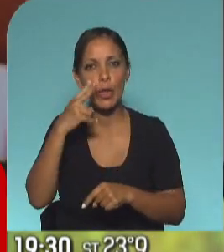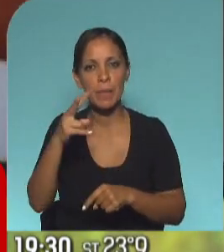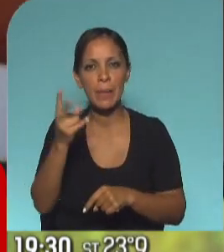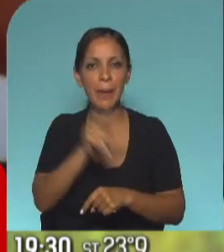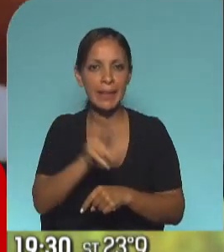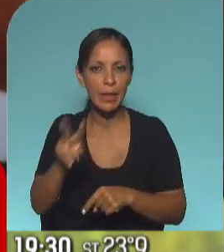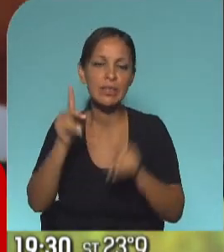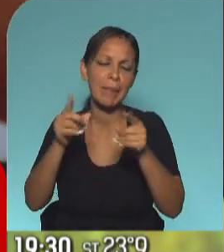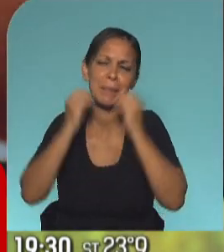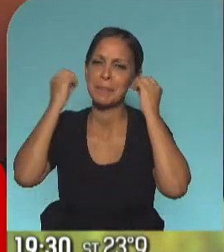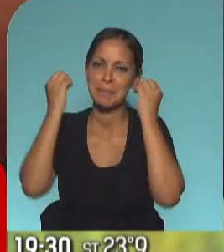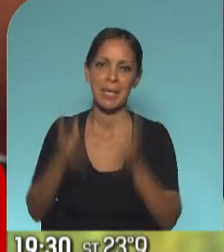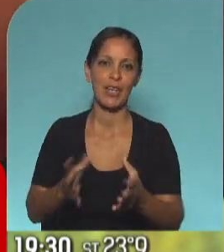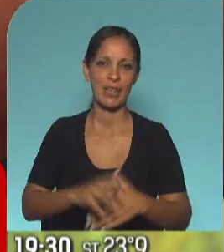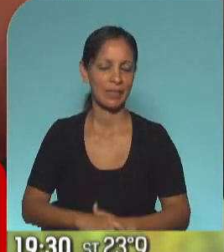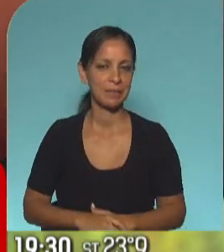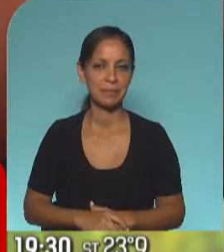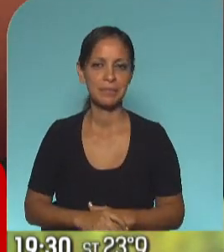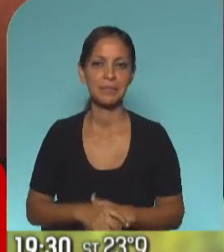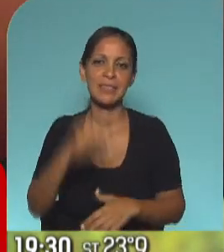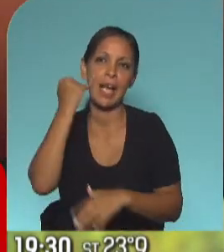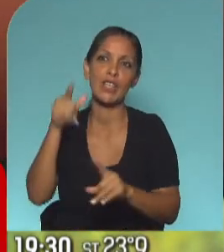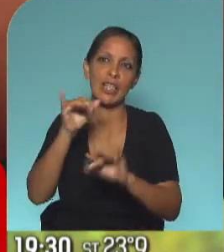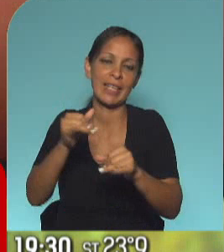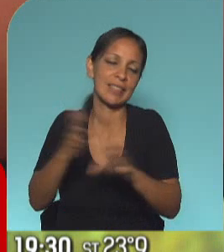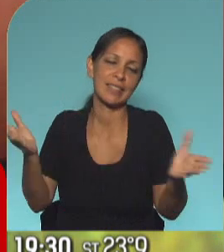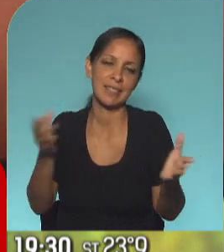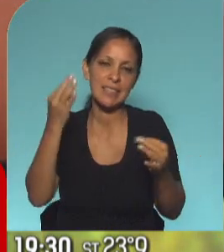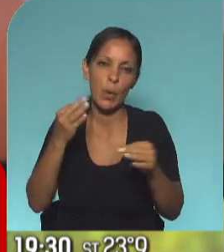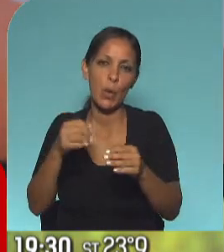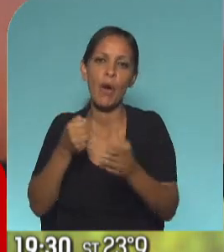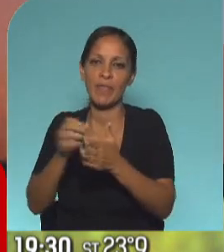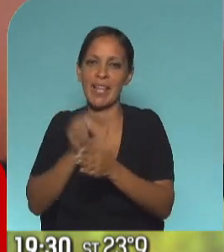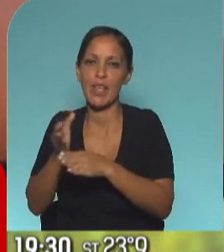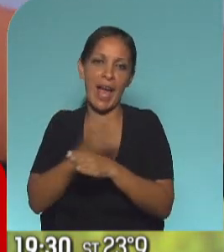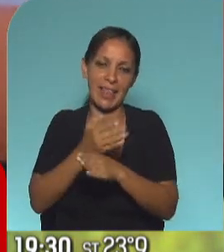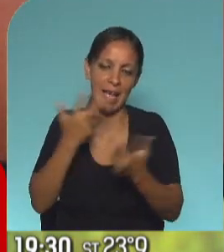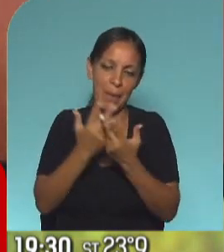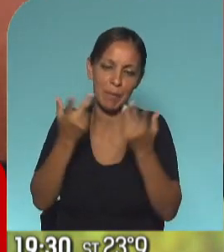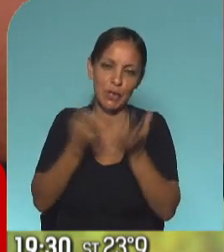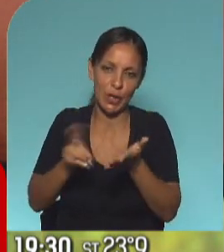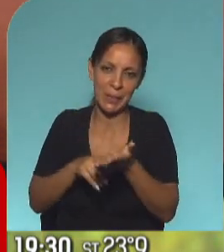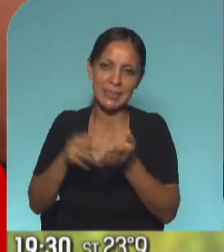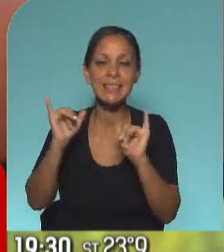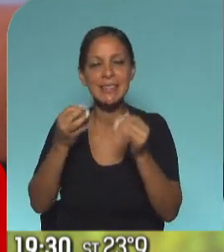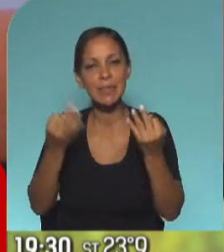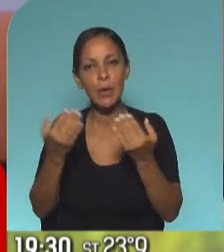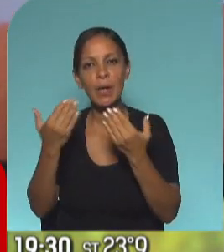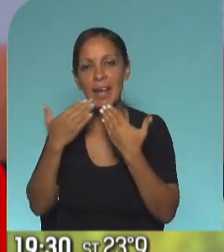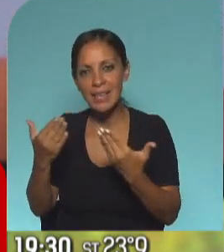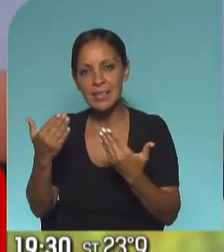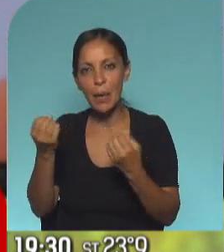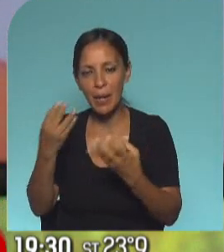muchísimo, muchísimo mejor, ¿no? Ya hablamos antes de fin de año seguro, ministro. Gracias. Sí, seguro, seguro. Saludos y buenas